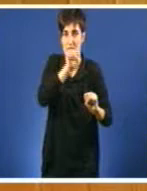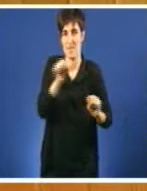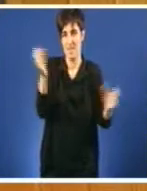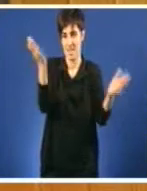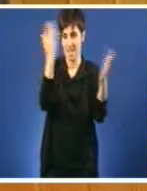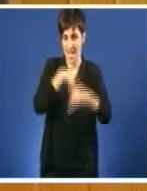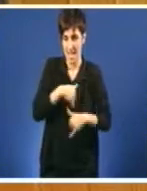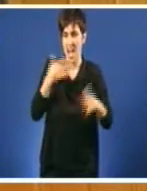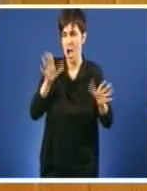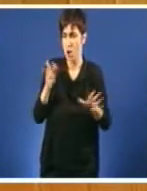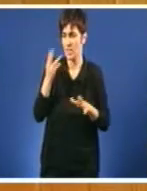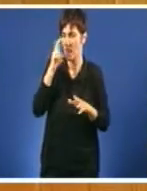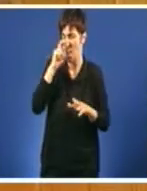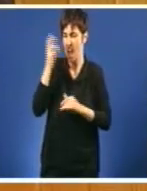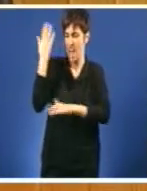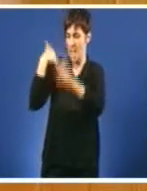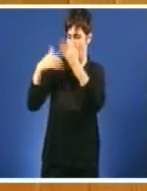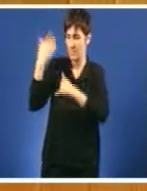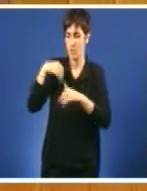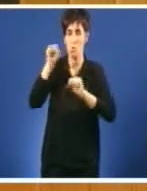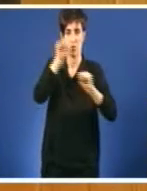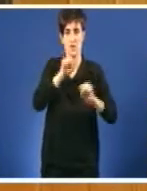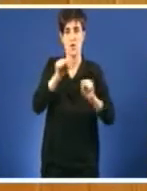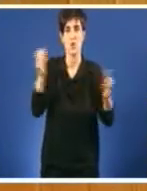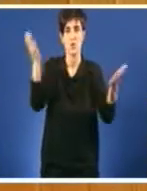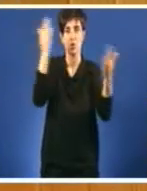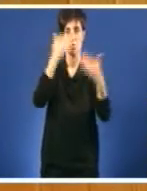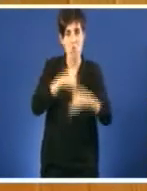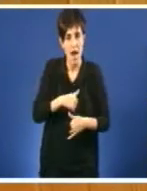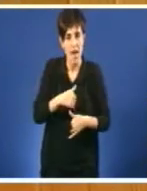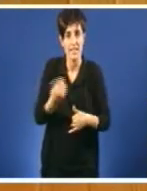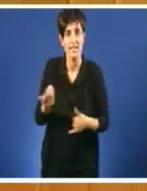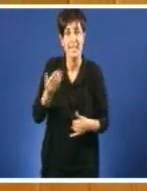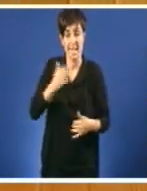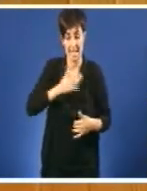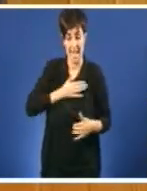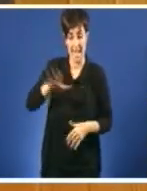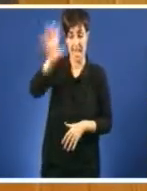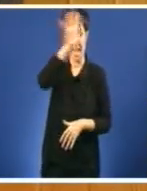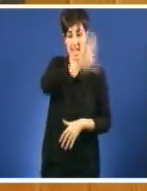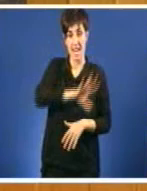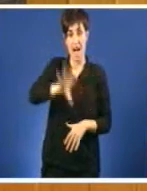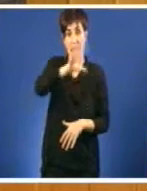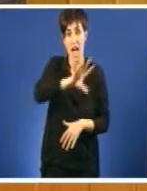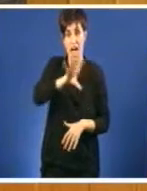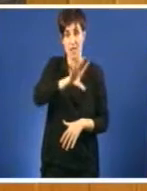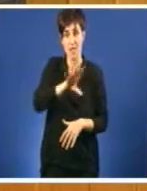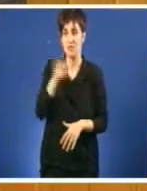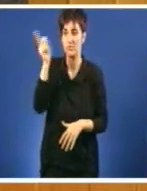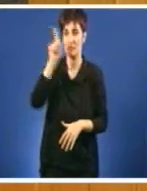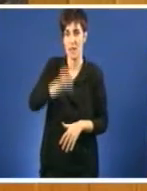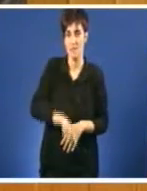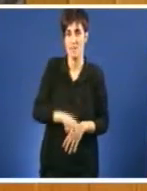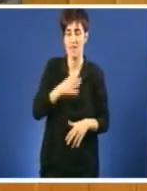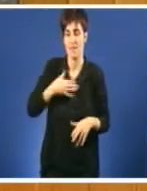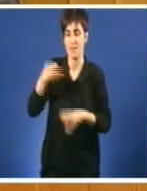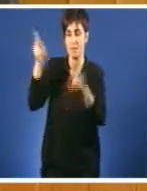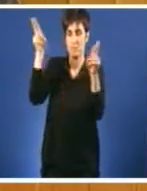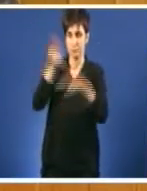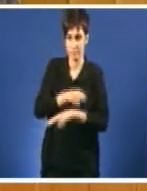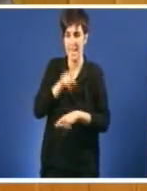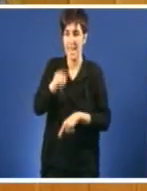máis e de liquidar todos os elementos de nación que ten o noso país.